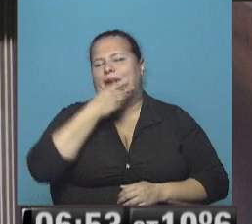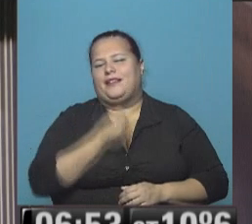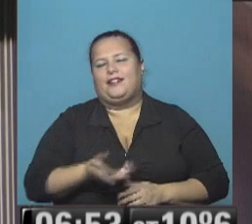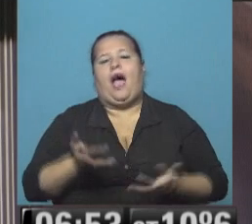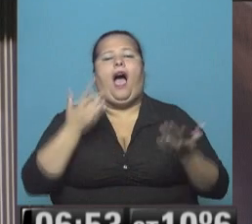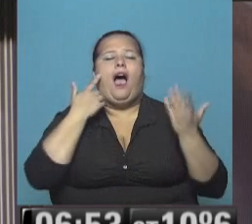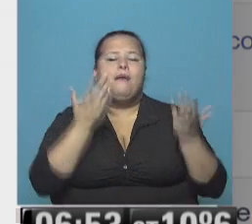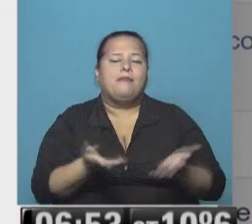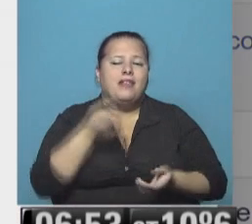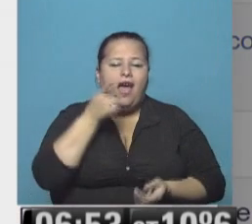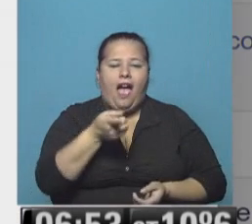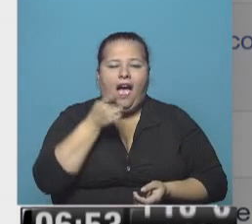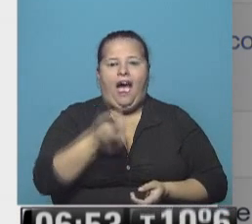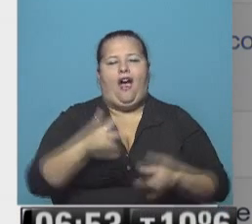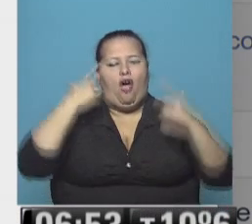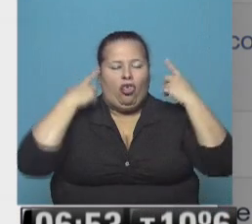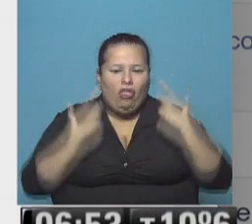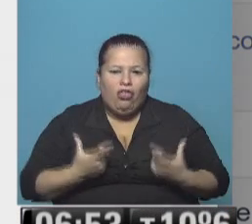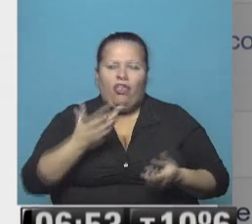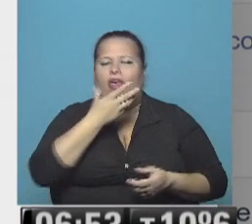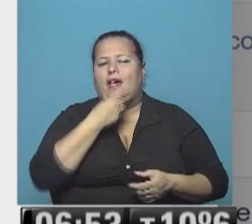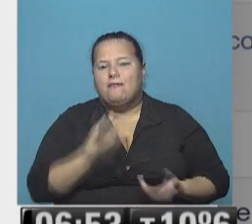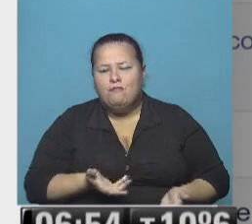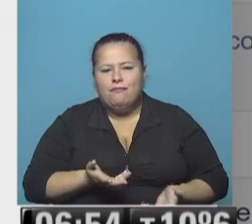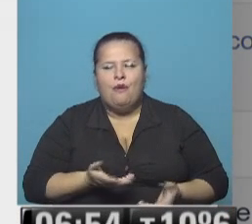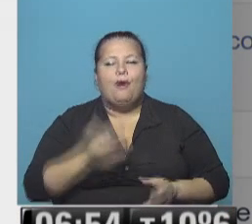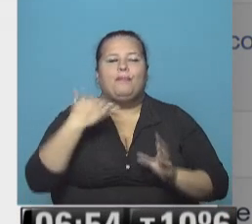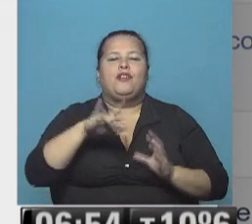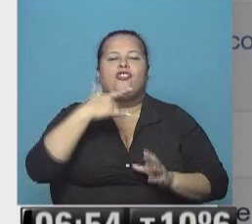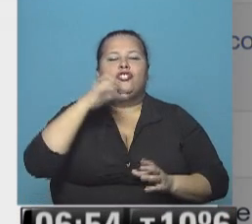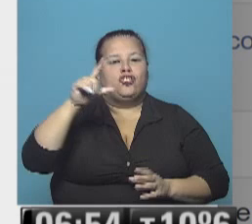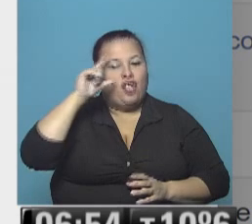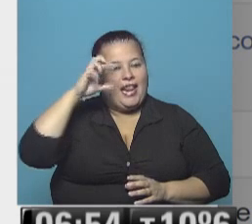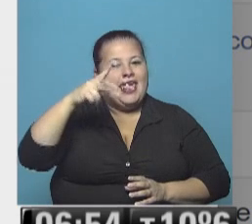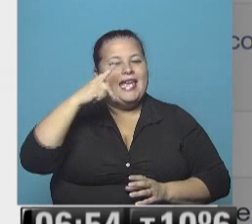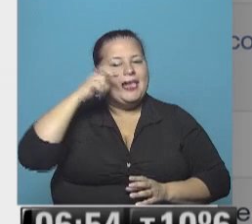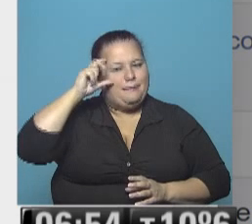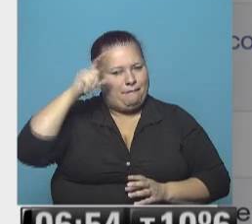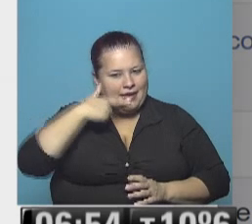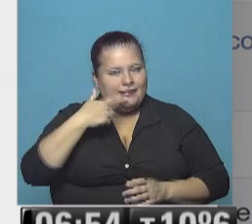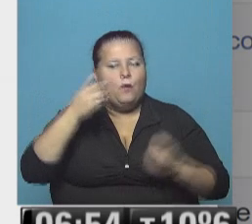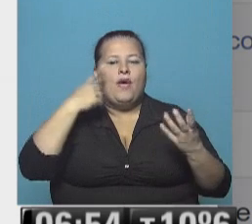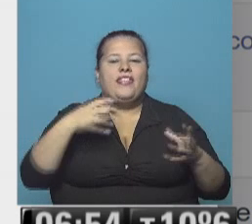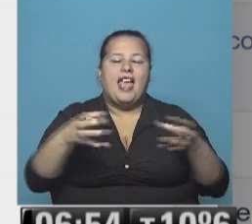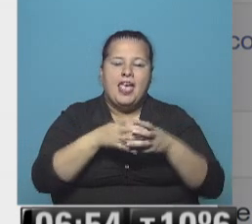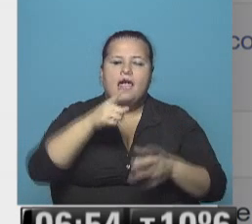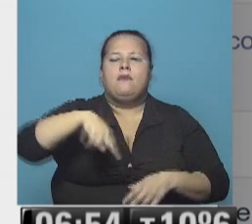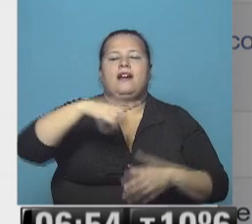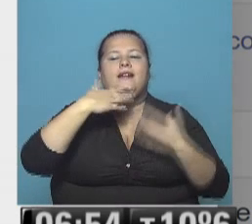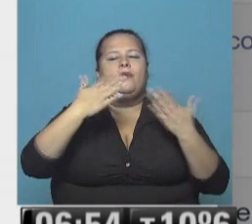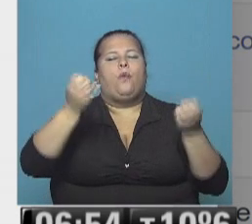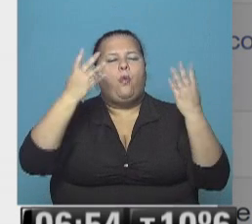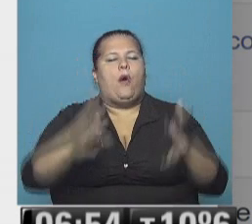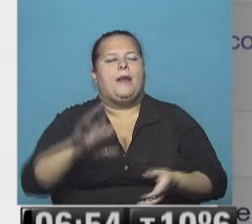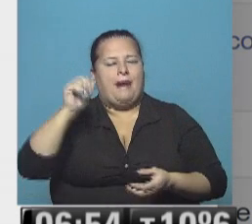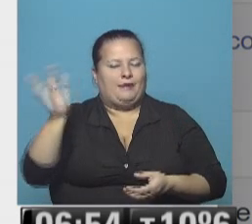ais orejudo divino lo manda suele kippes dice buen día nadie equipo quiero desearles un